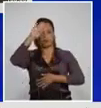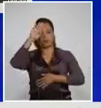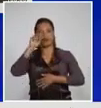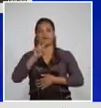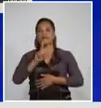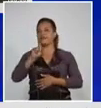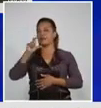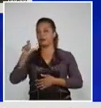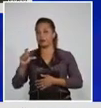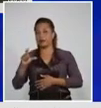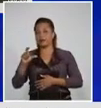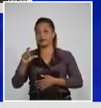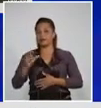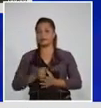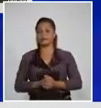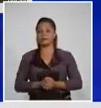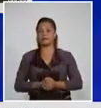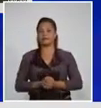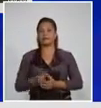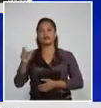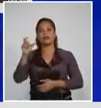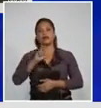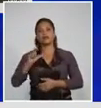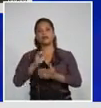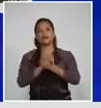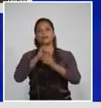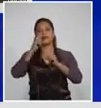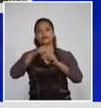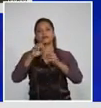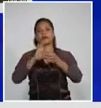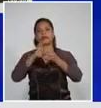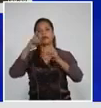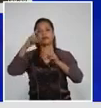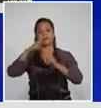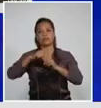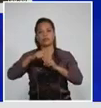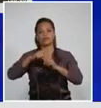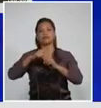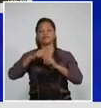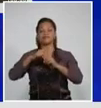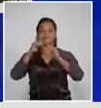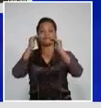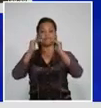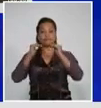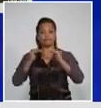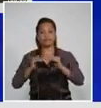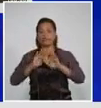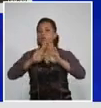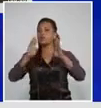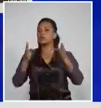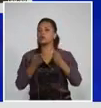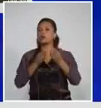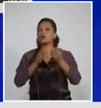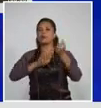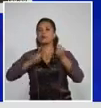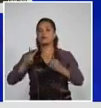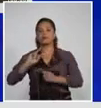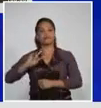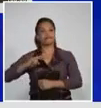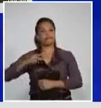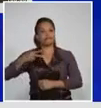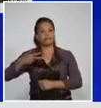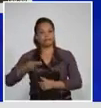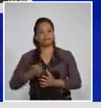el día de ayer, Camagüey, Matanzas, Guantánamo, en fin, de todos los territorios, e insisto,